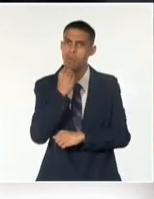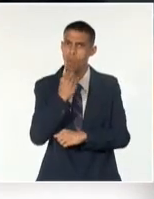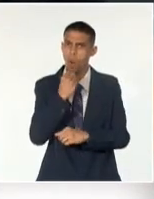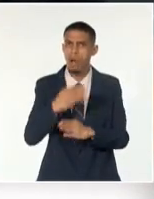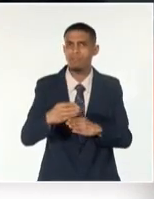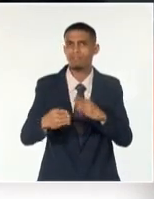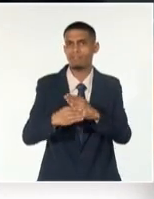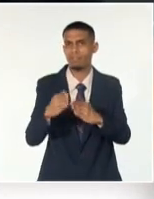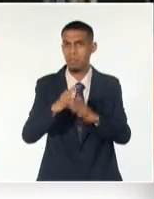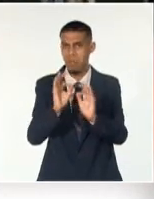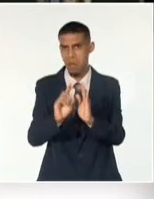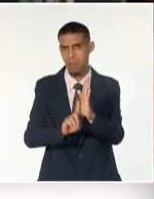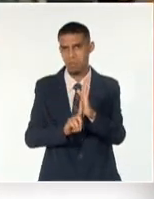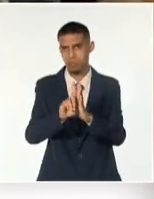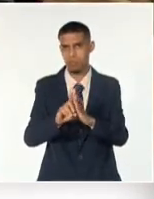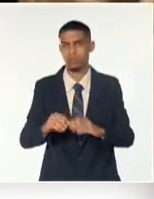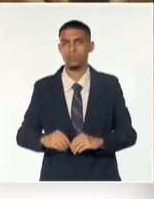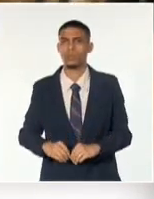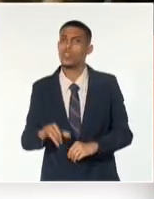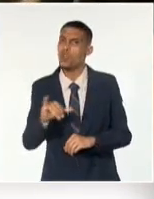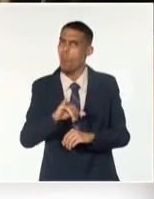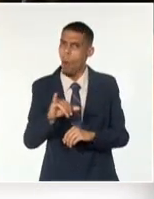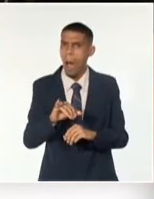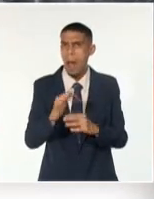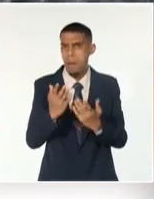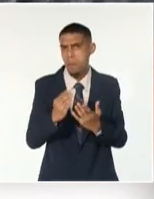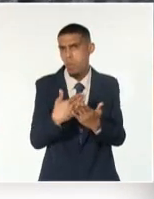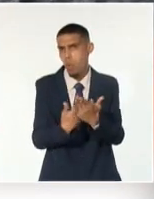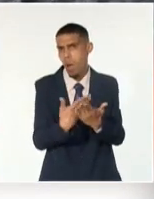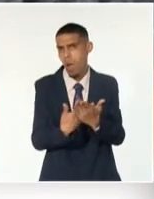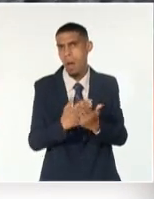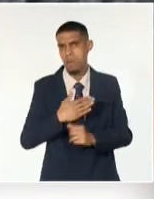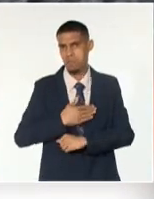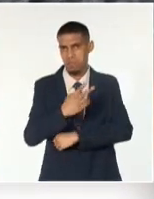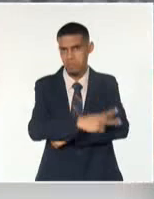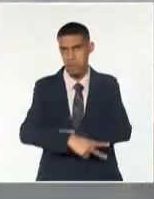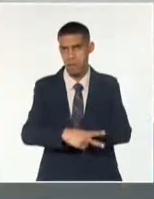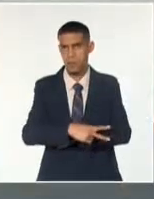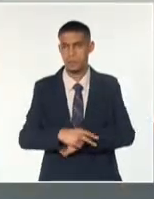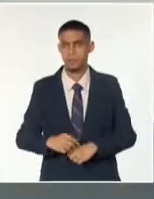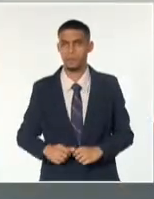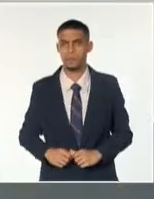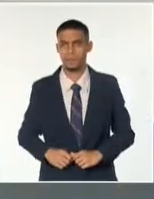construir sus cohetes, sino también de lanzarlos desde su propio territorio.